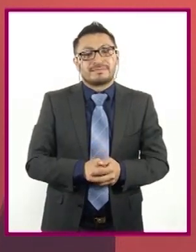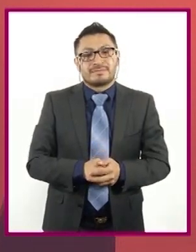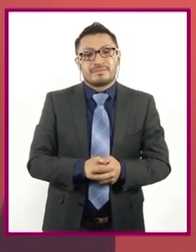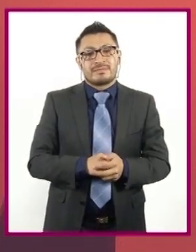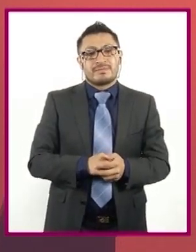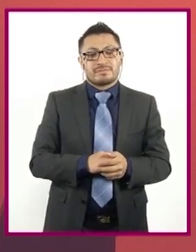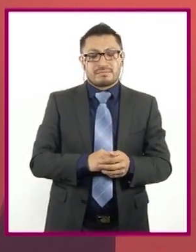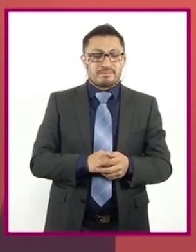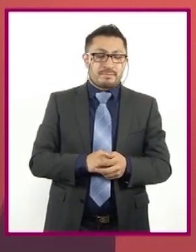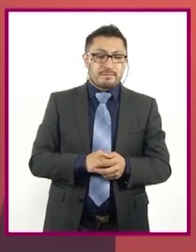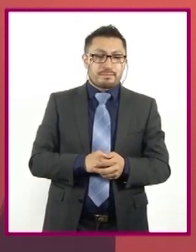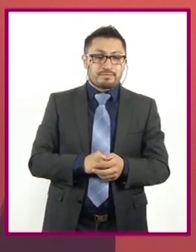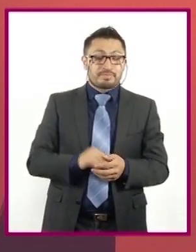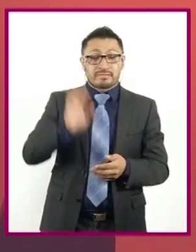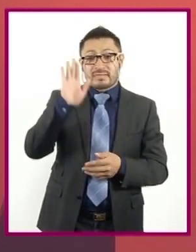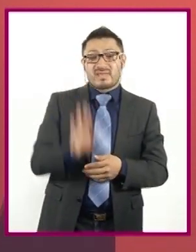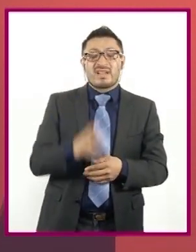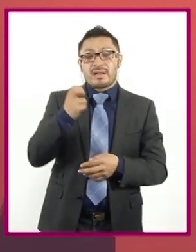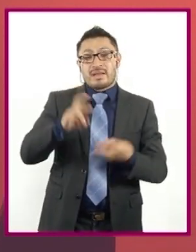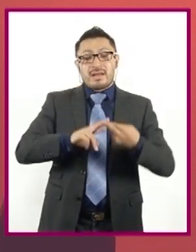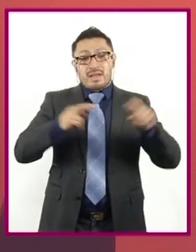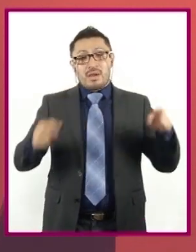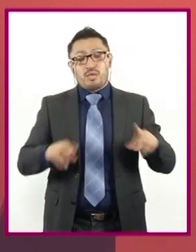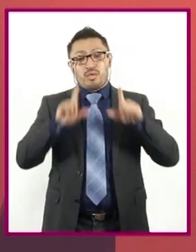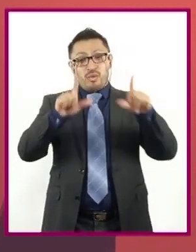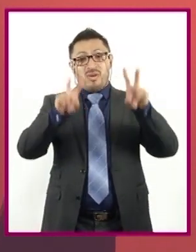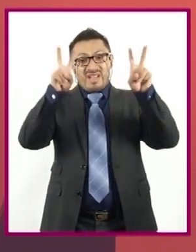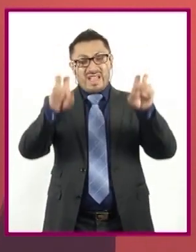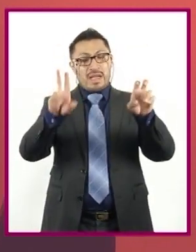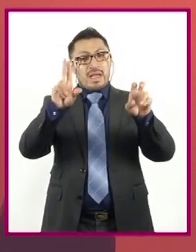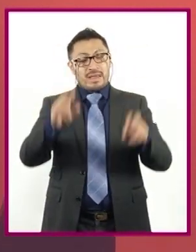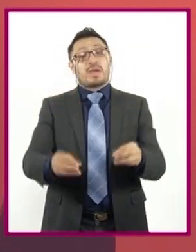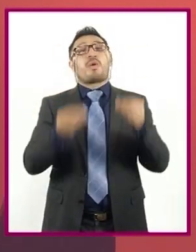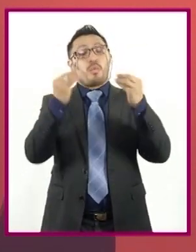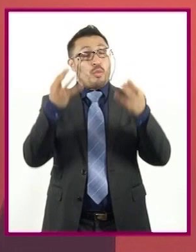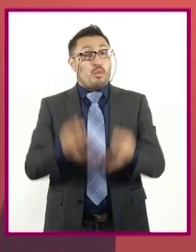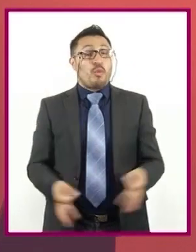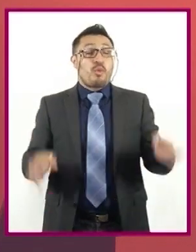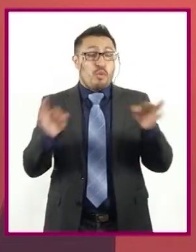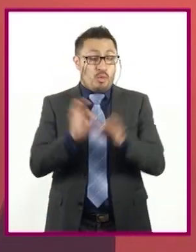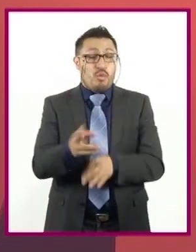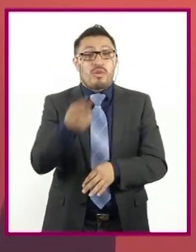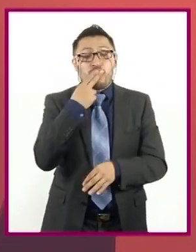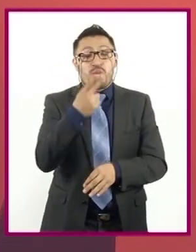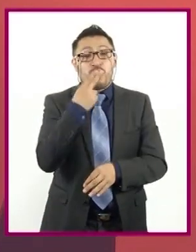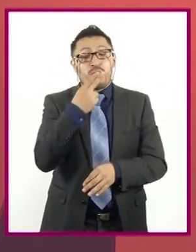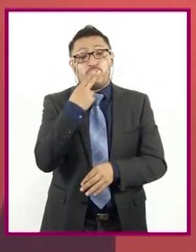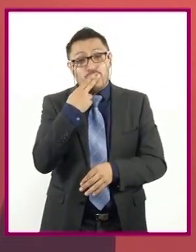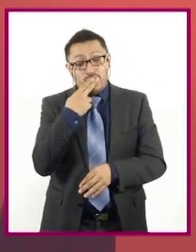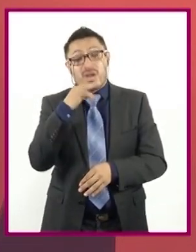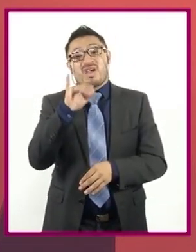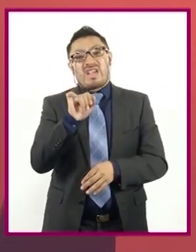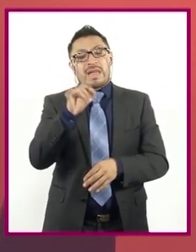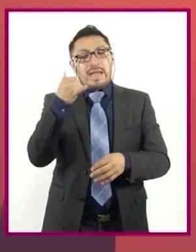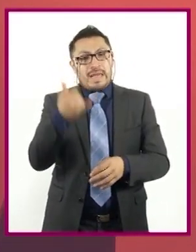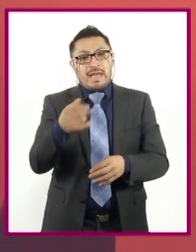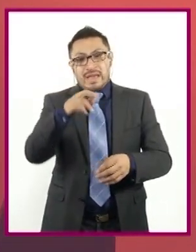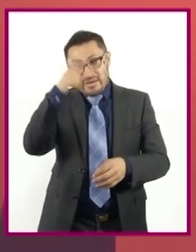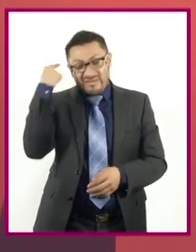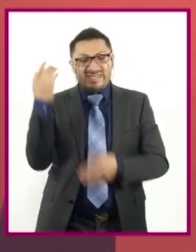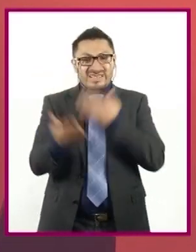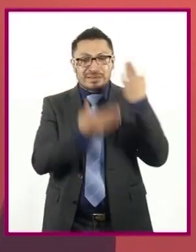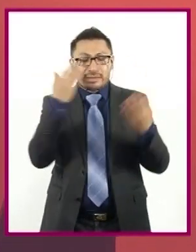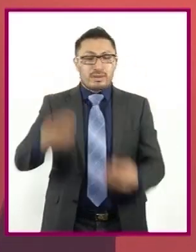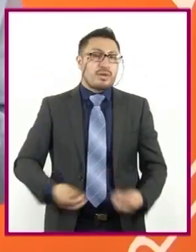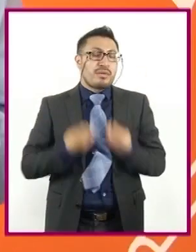Al parecer, este recurso de las fichas temáticas nos será de gran utilidad y nos facilitarán el estudio en la vida